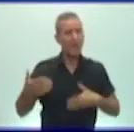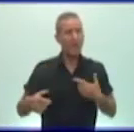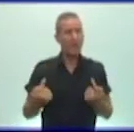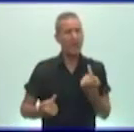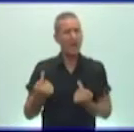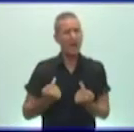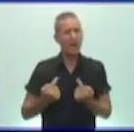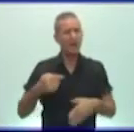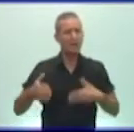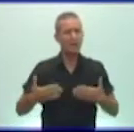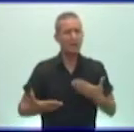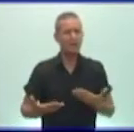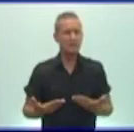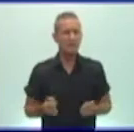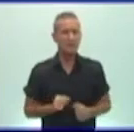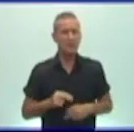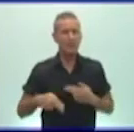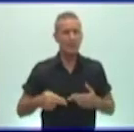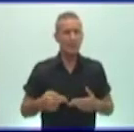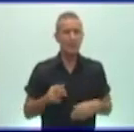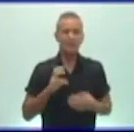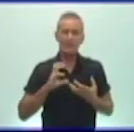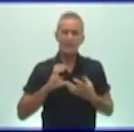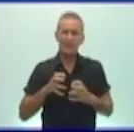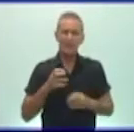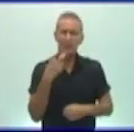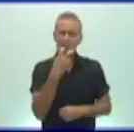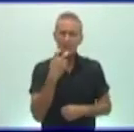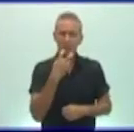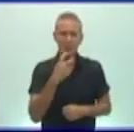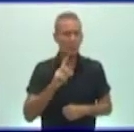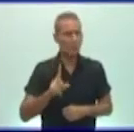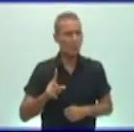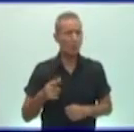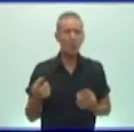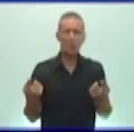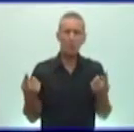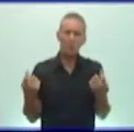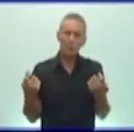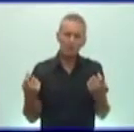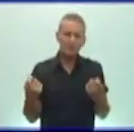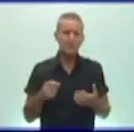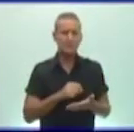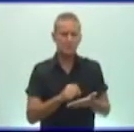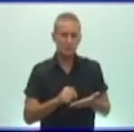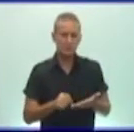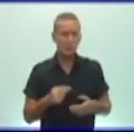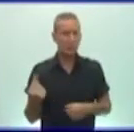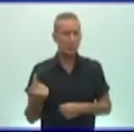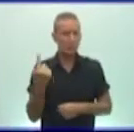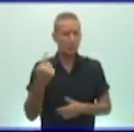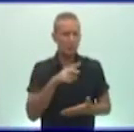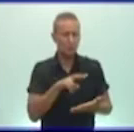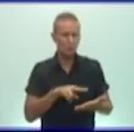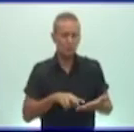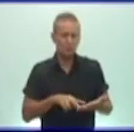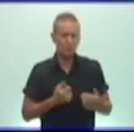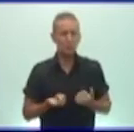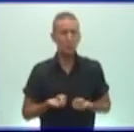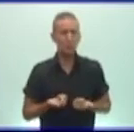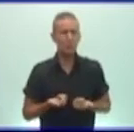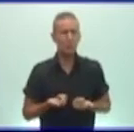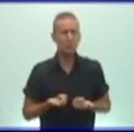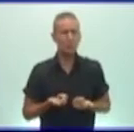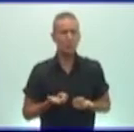de forma oral y que, reitero, no es necesario copiar, solamente pueden leer. ¿Qué te sugiere la